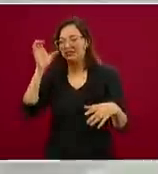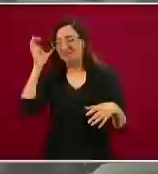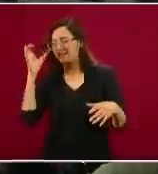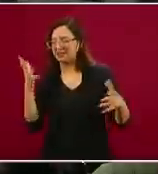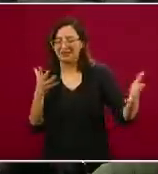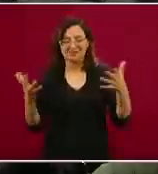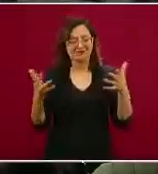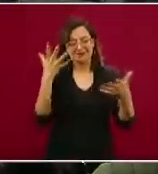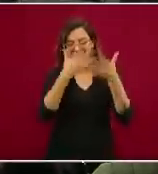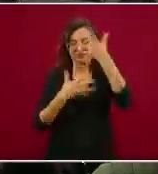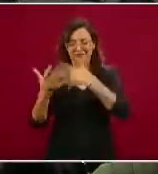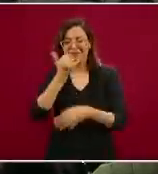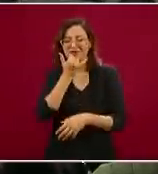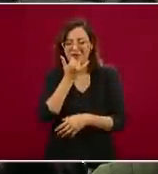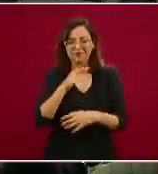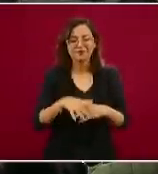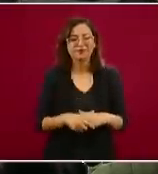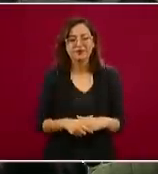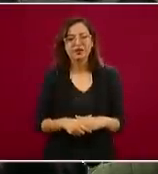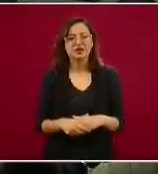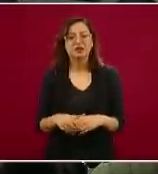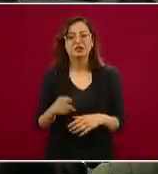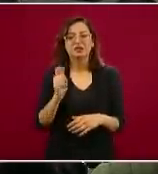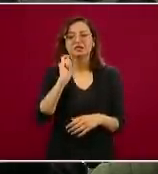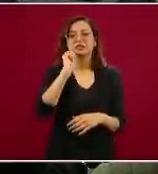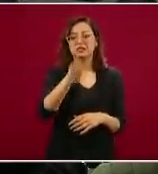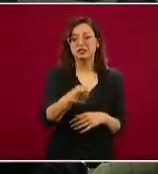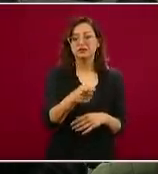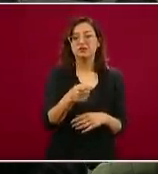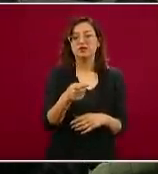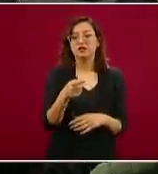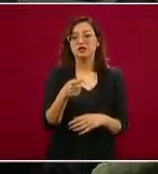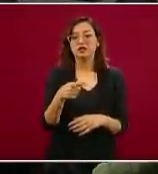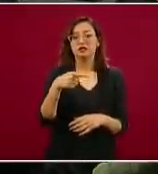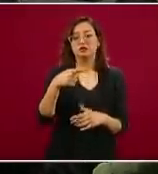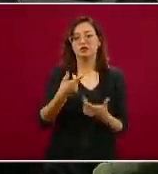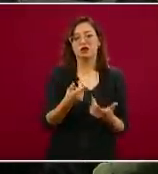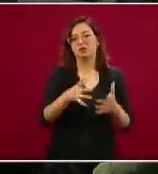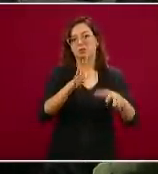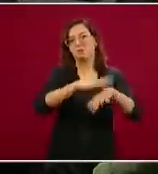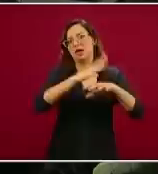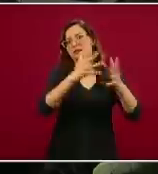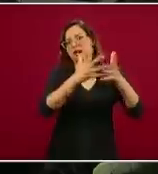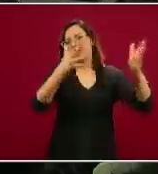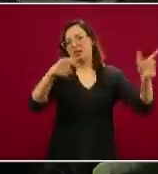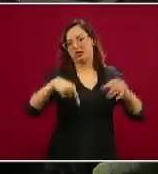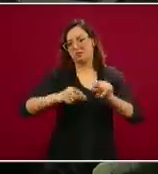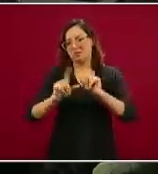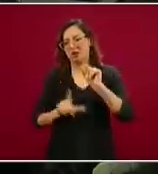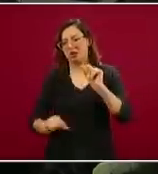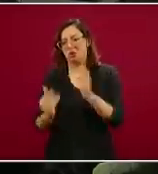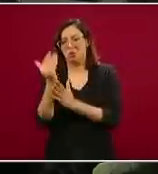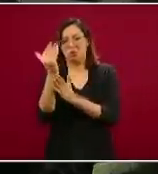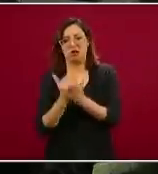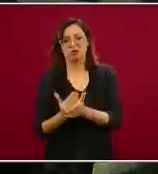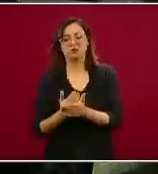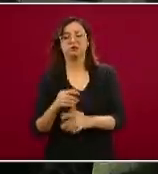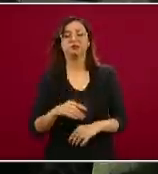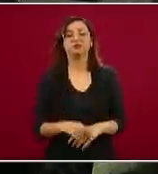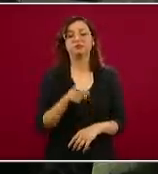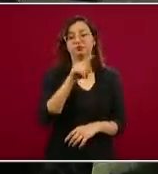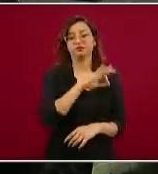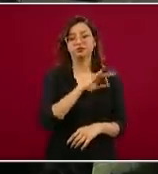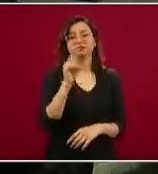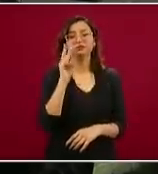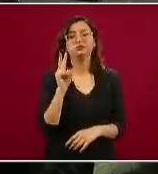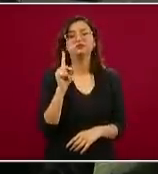300 millones de habitantes, gruesamente 3 veces la población de México. Y vean ustedes cómo hasta el momento la